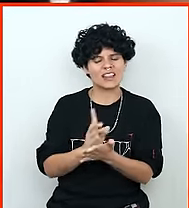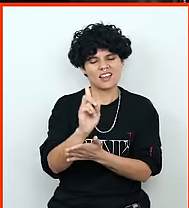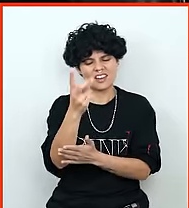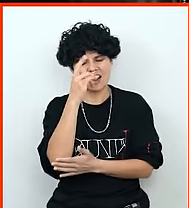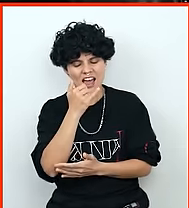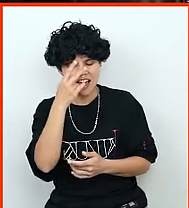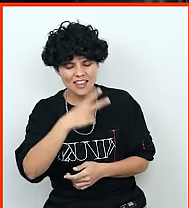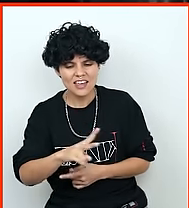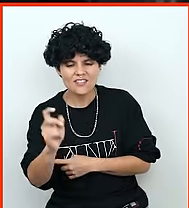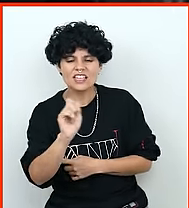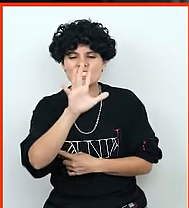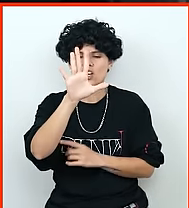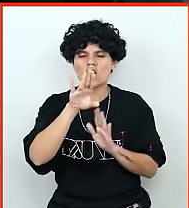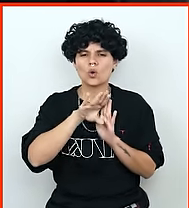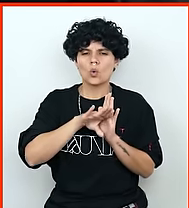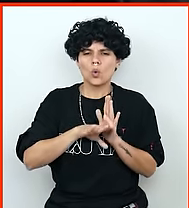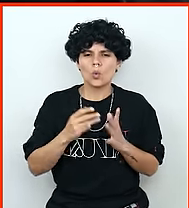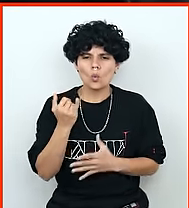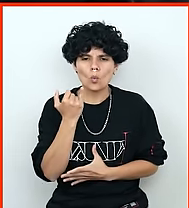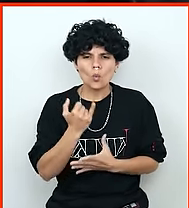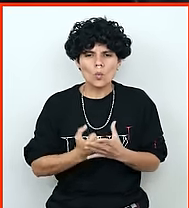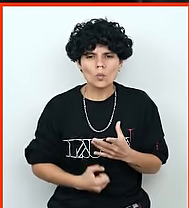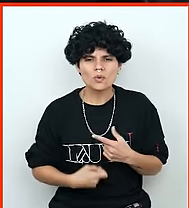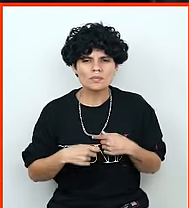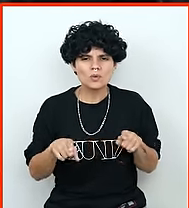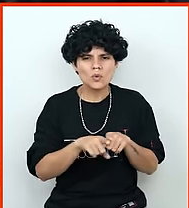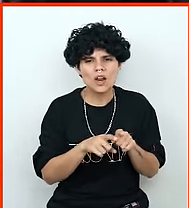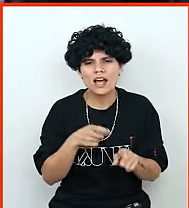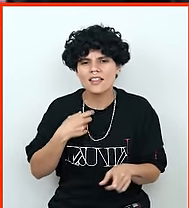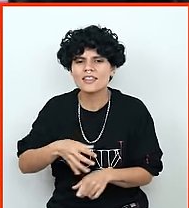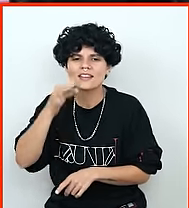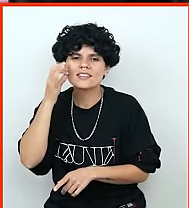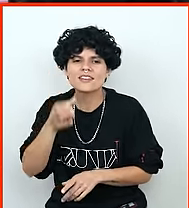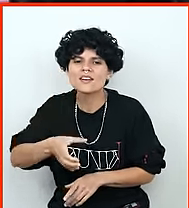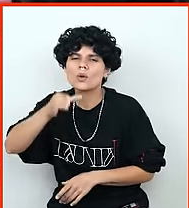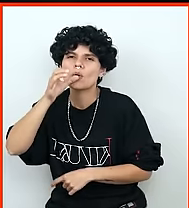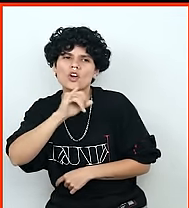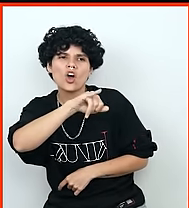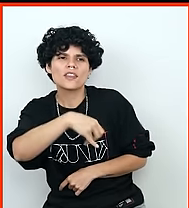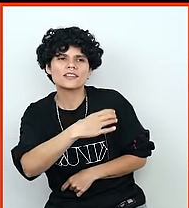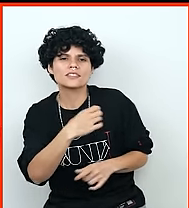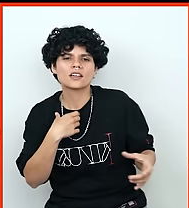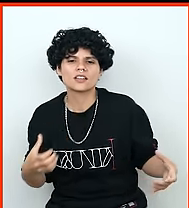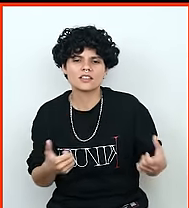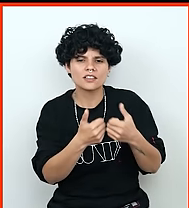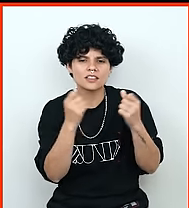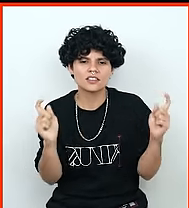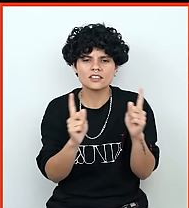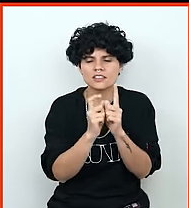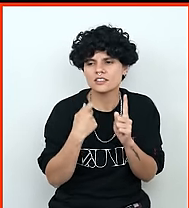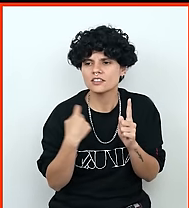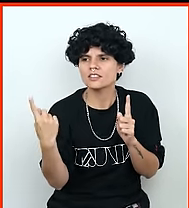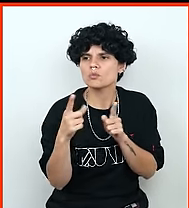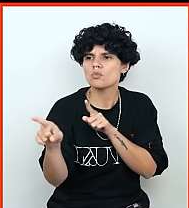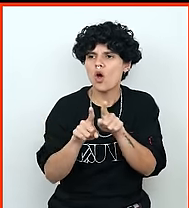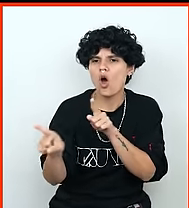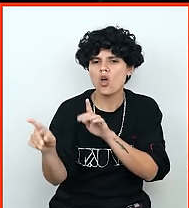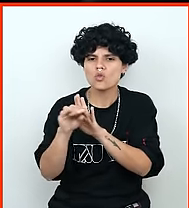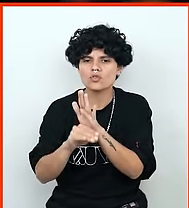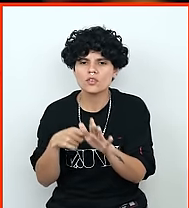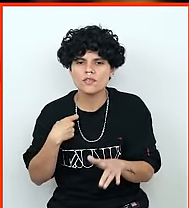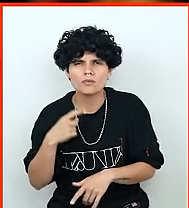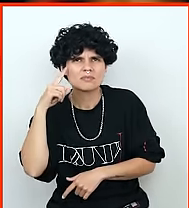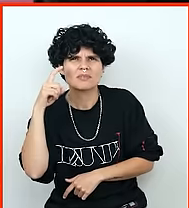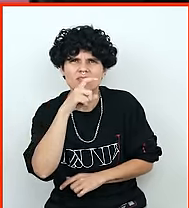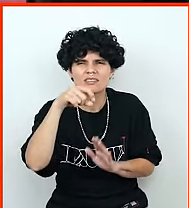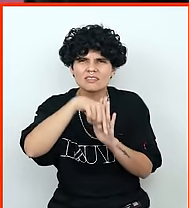dieta. Mentira, he bajado como 5 kilos porque no puedo comer más weá, pero estoy tomándome una chela con el JC. Acá, con los cabros de